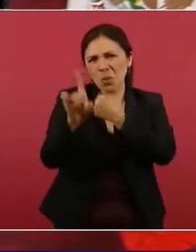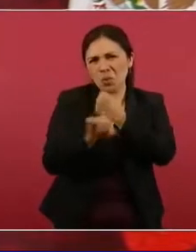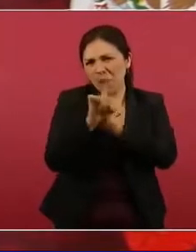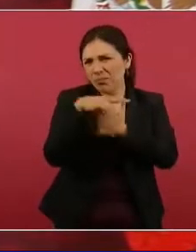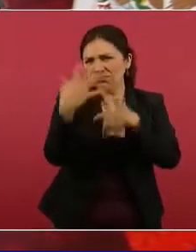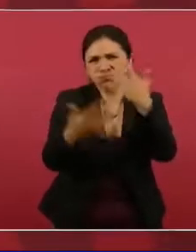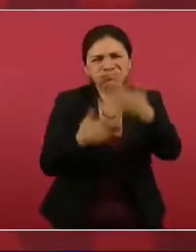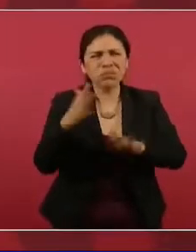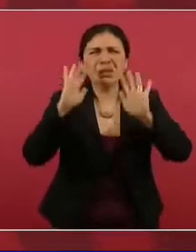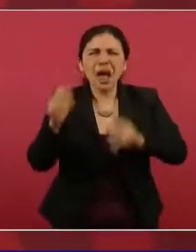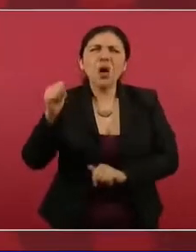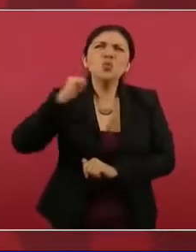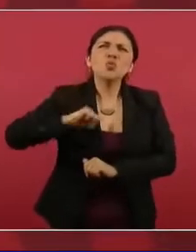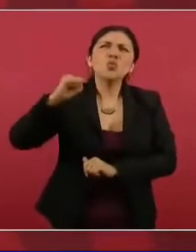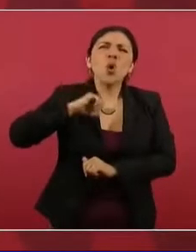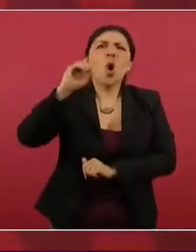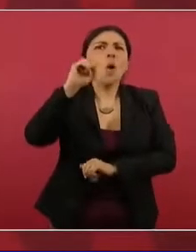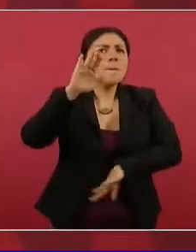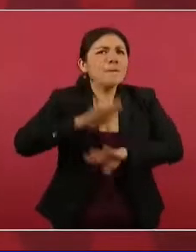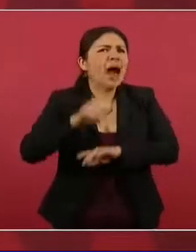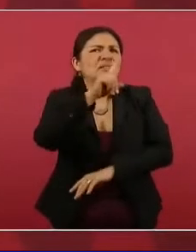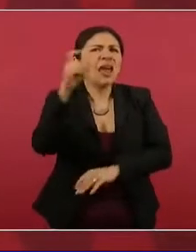de décadas, hasta de siglos,